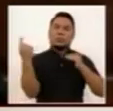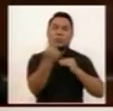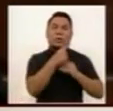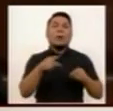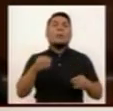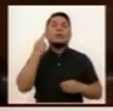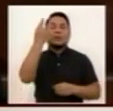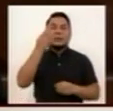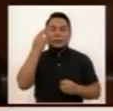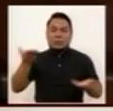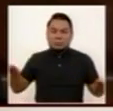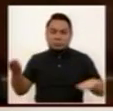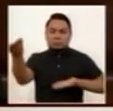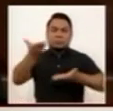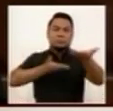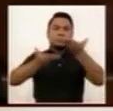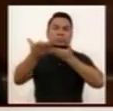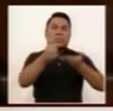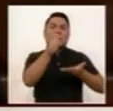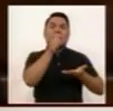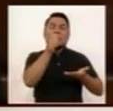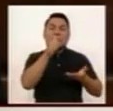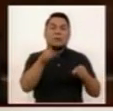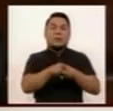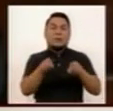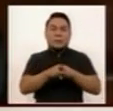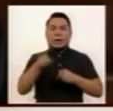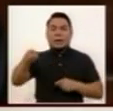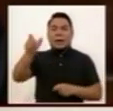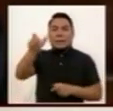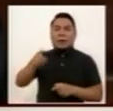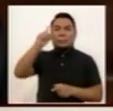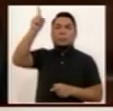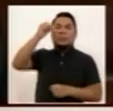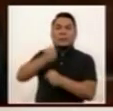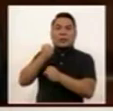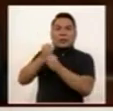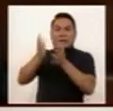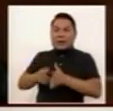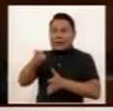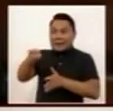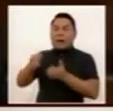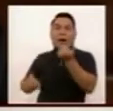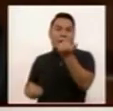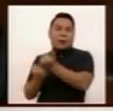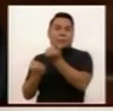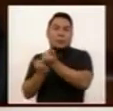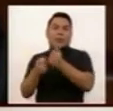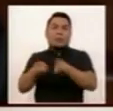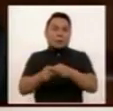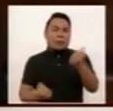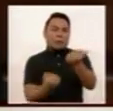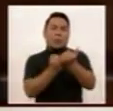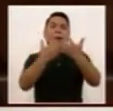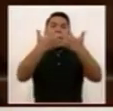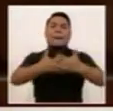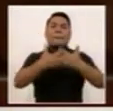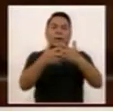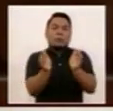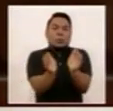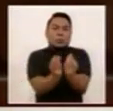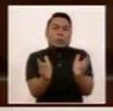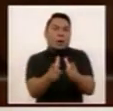privada, la iniciativa de los emprendedores y apoyaremos a nuestras pequeñas y medianas